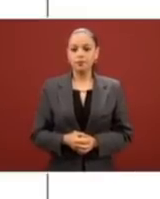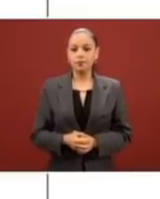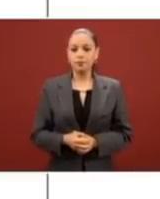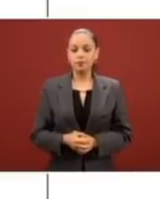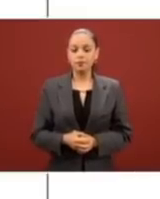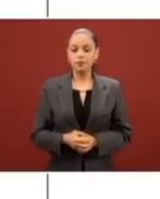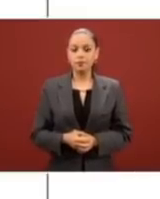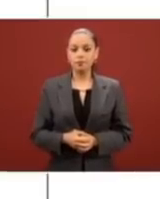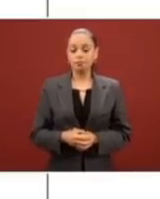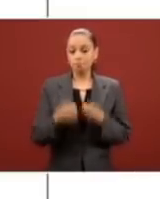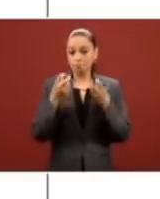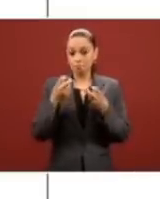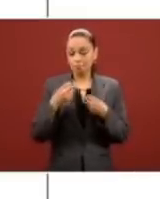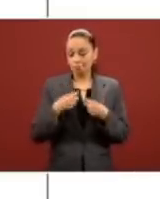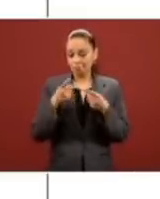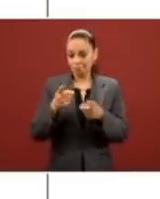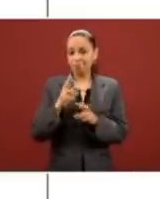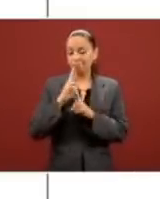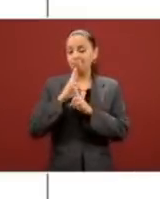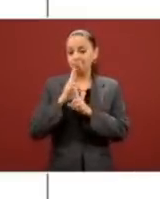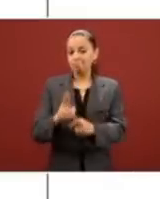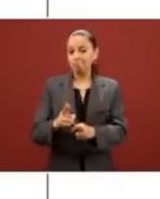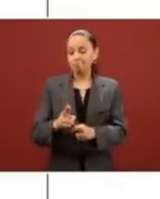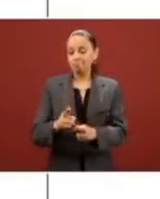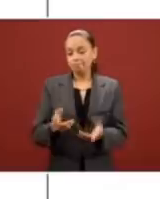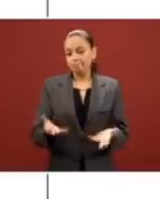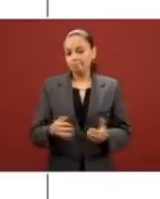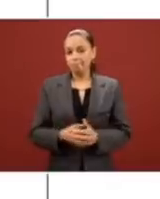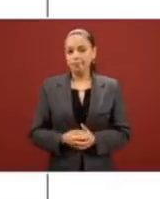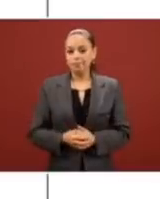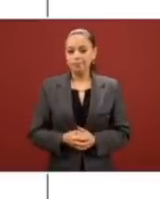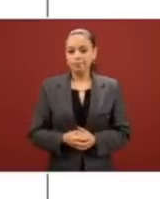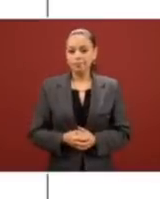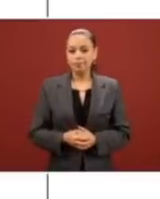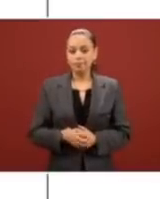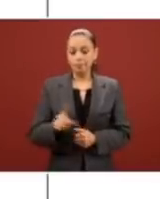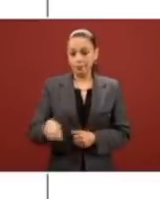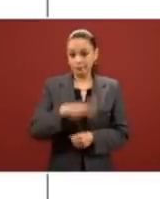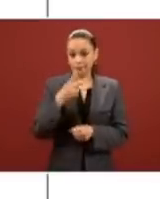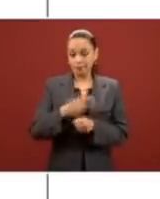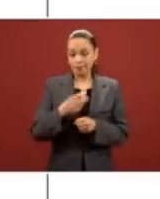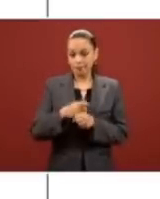Esa es mi respuesta. Vamos al segundo,